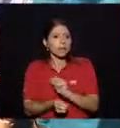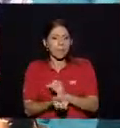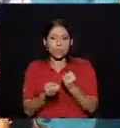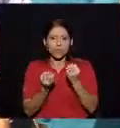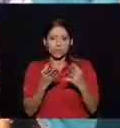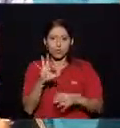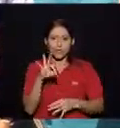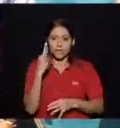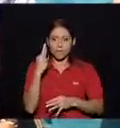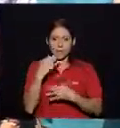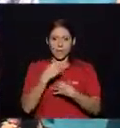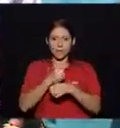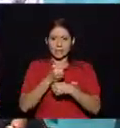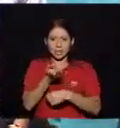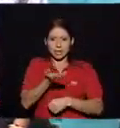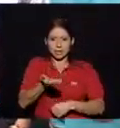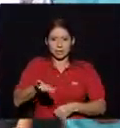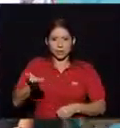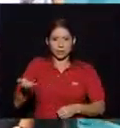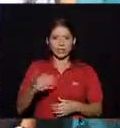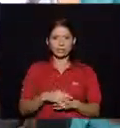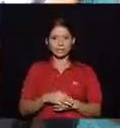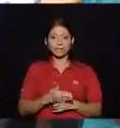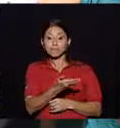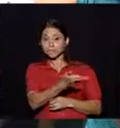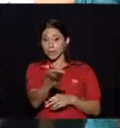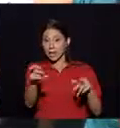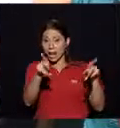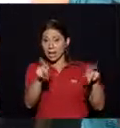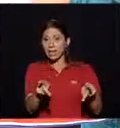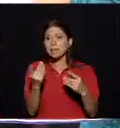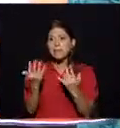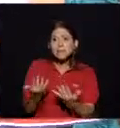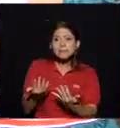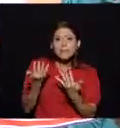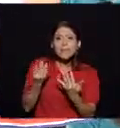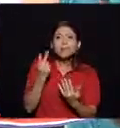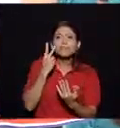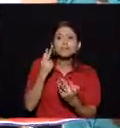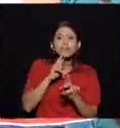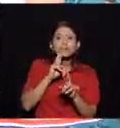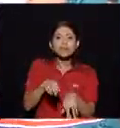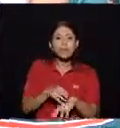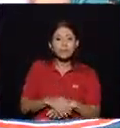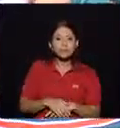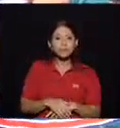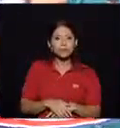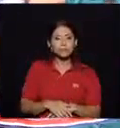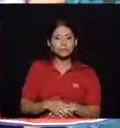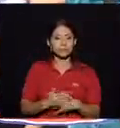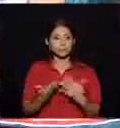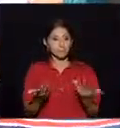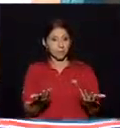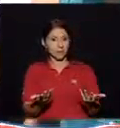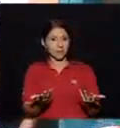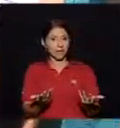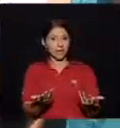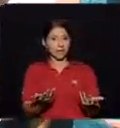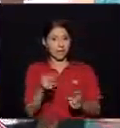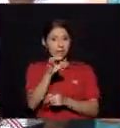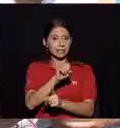forma de hacer las cosas. Ahora, la gente espera resultados que pueda, digamos, ver. La situación